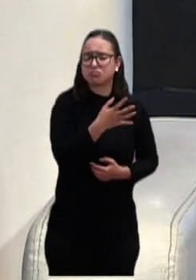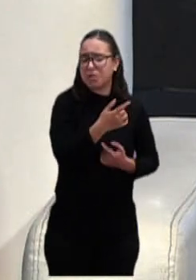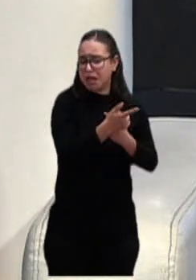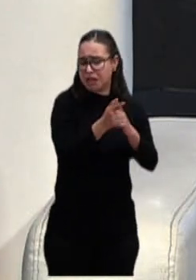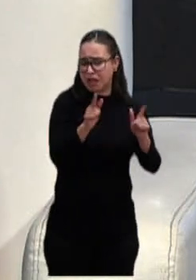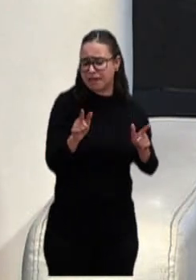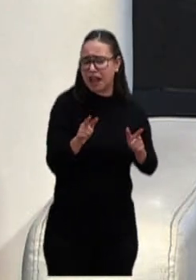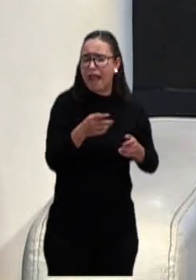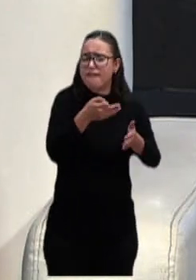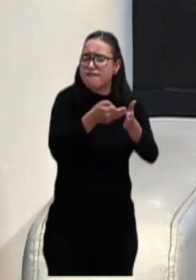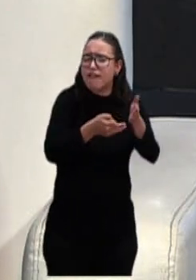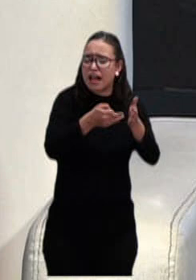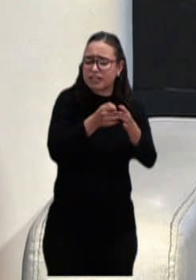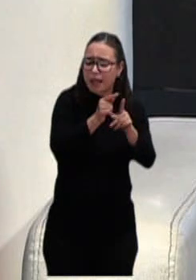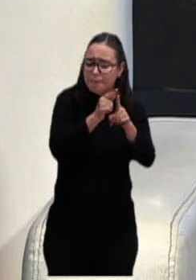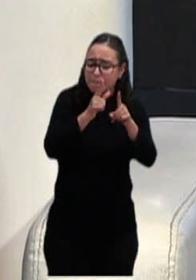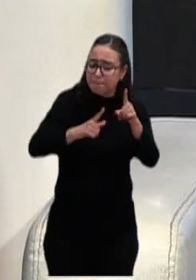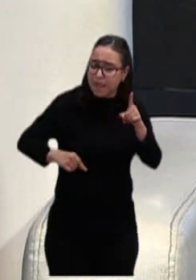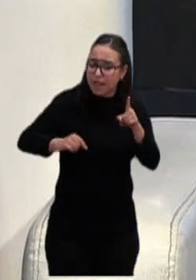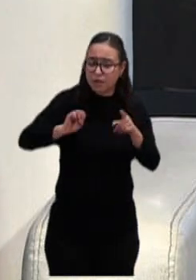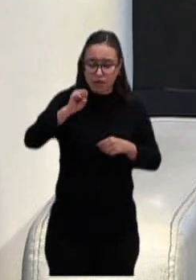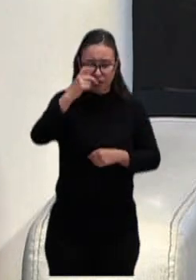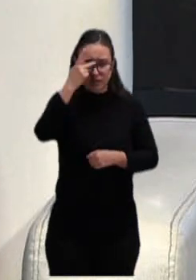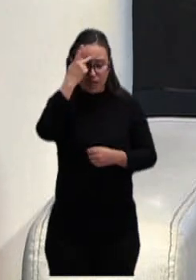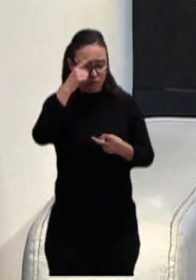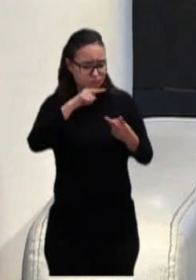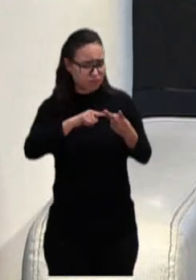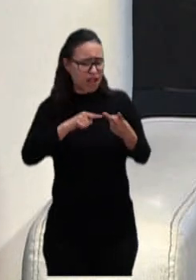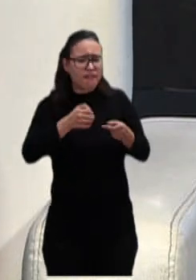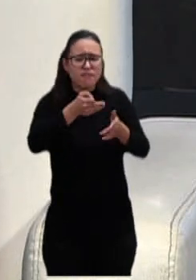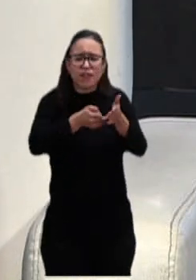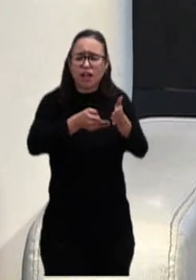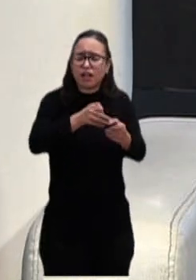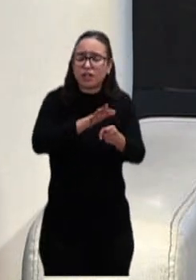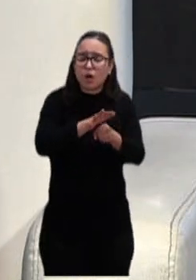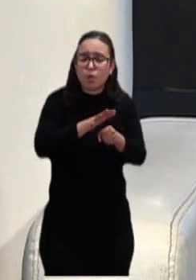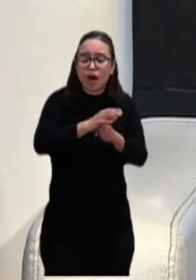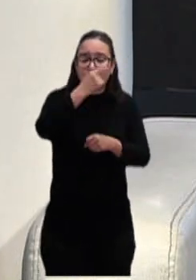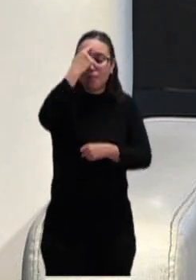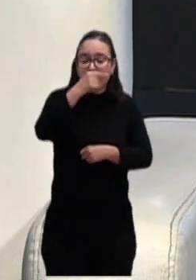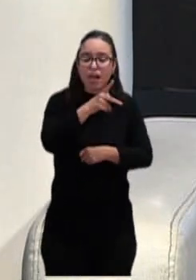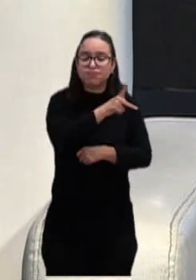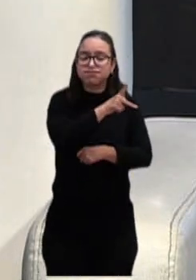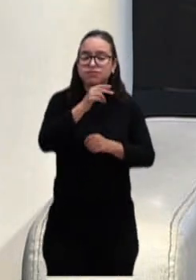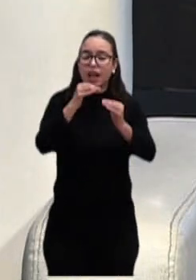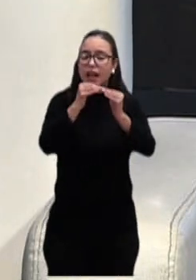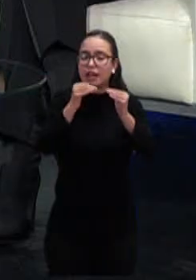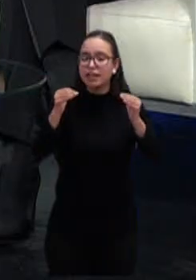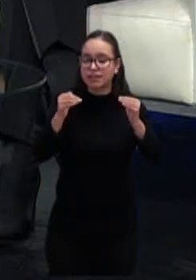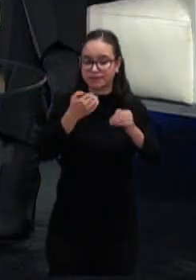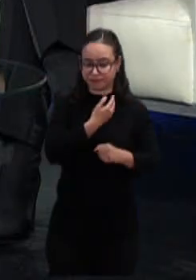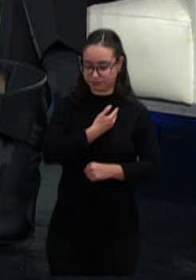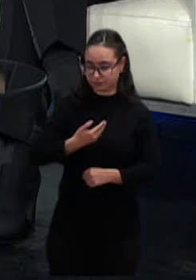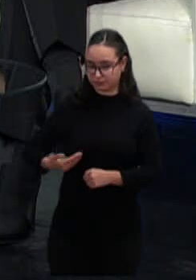nuestro país ya san luis potosí hacer para que prácticamente haya equidad presidente